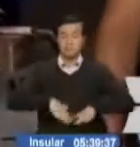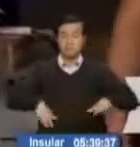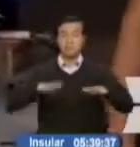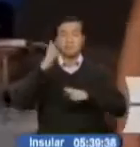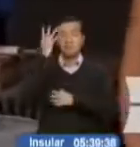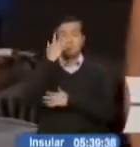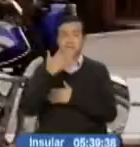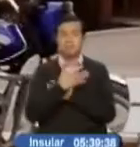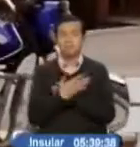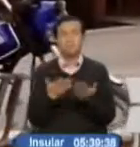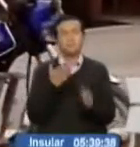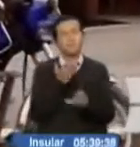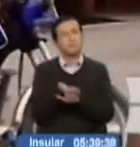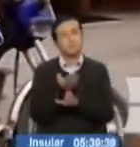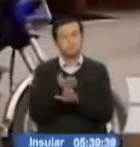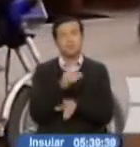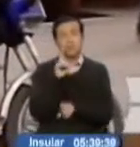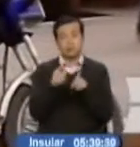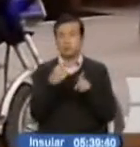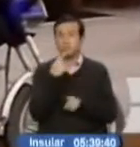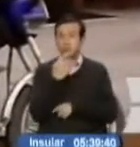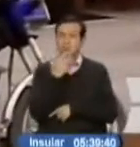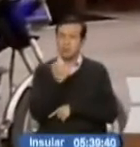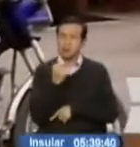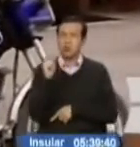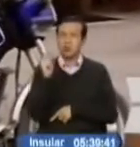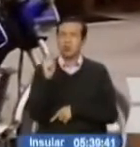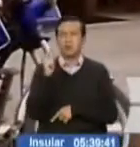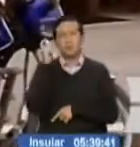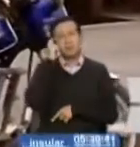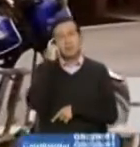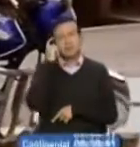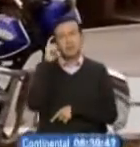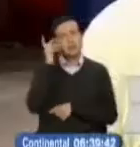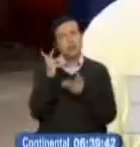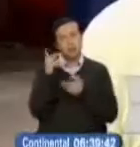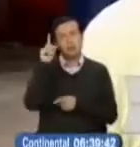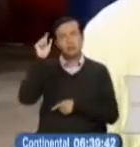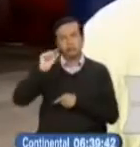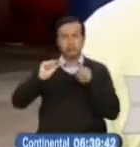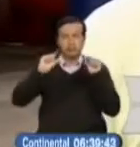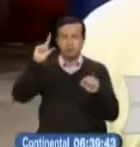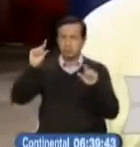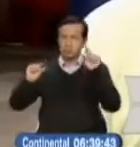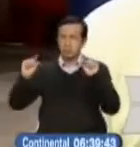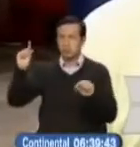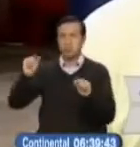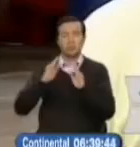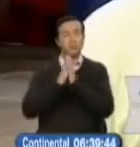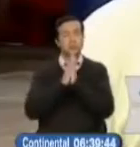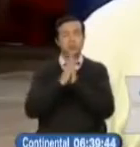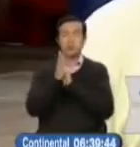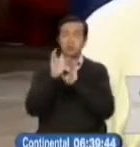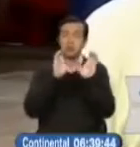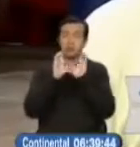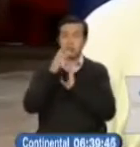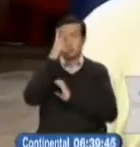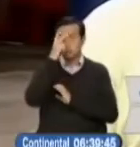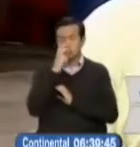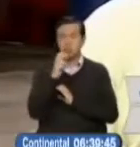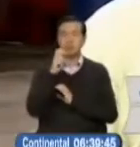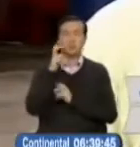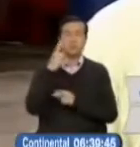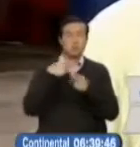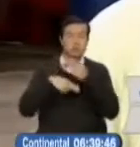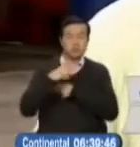de Esmeraldas, se propone inclusive bajar precios en los diferentes servicios. De tratar de ver si se conversa con los hoteleros,